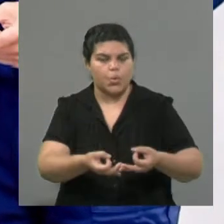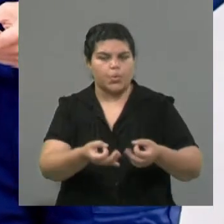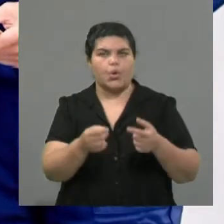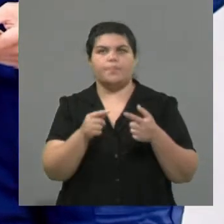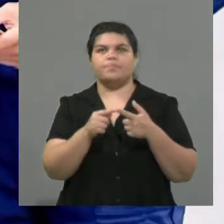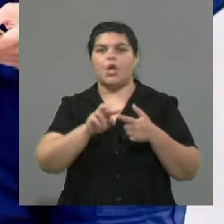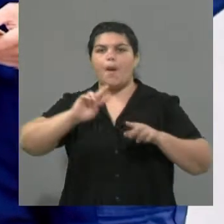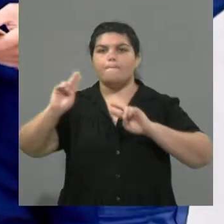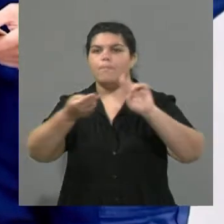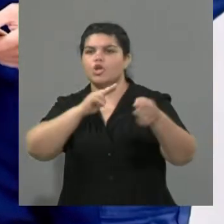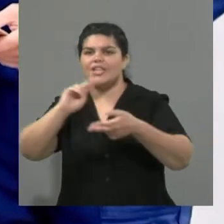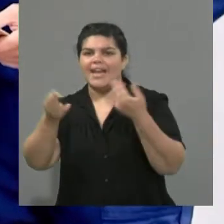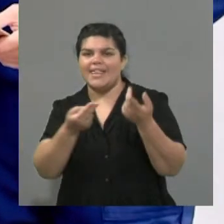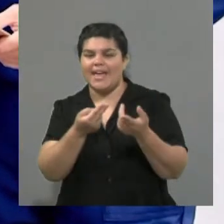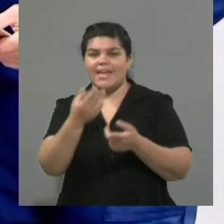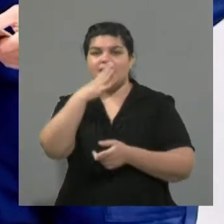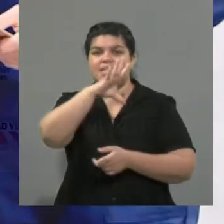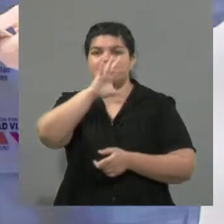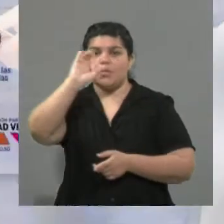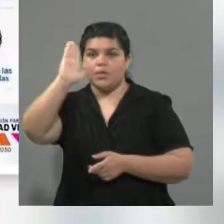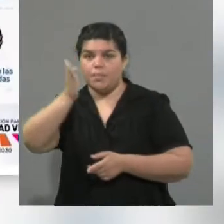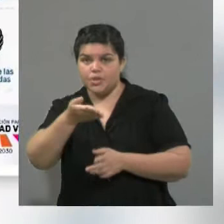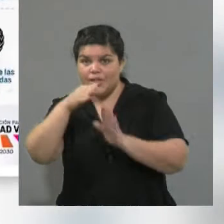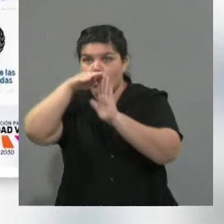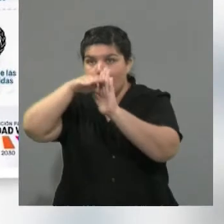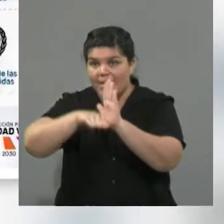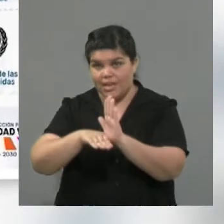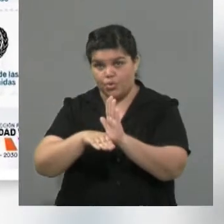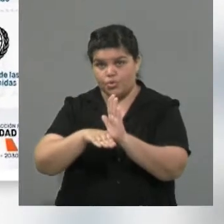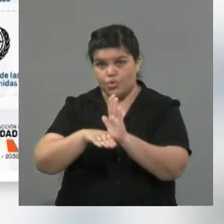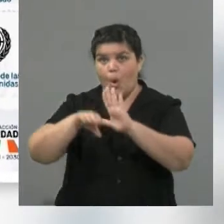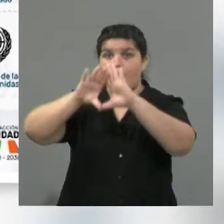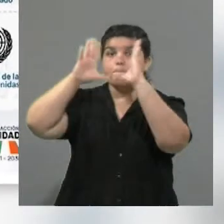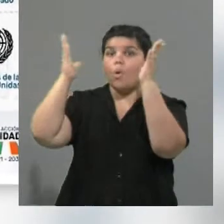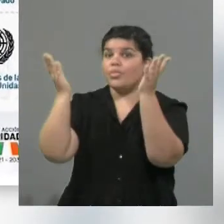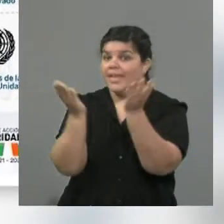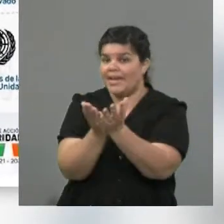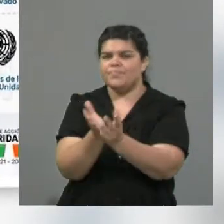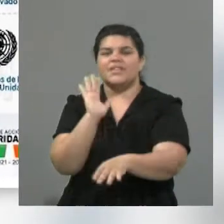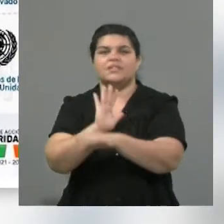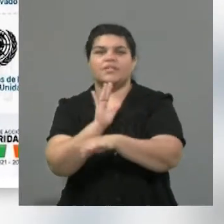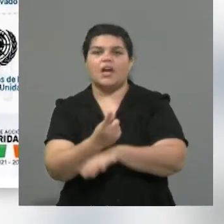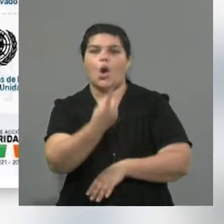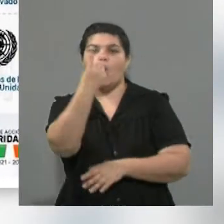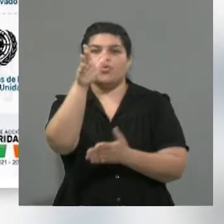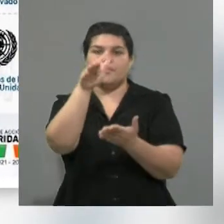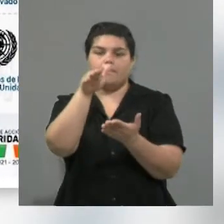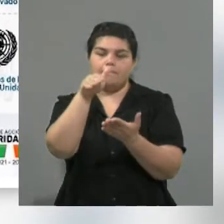lo menos bajar la mitad de la mortalidad anual en el mundo, que es de